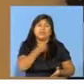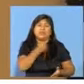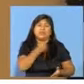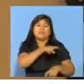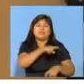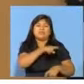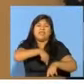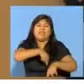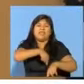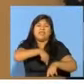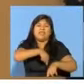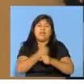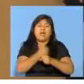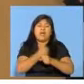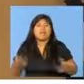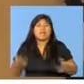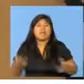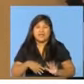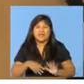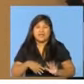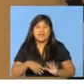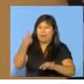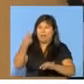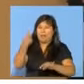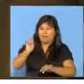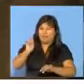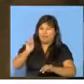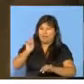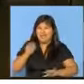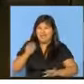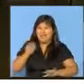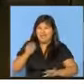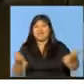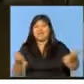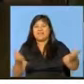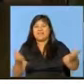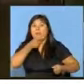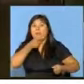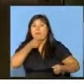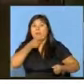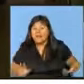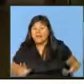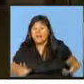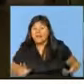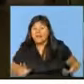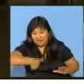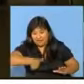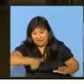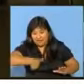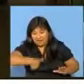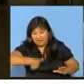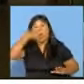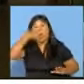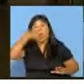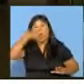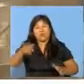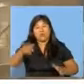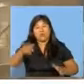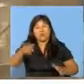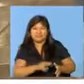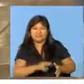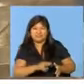vehículo que si lo perfeccionan puede ser quizás un modelo a tener en cuenta para el futuro teniendo en